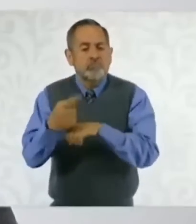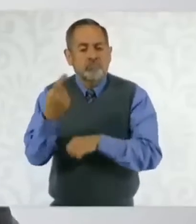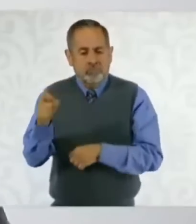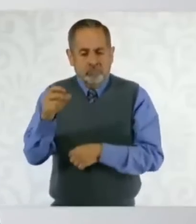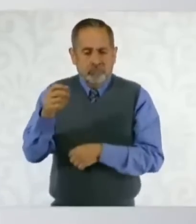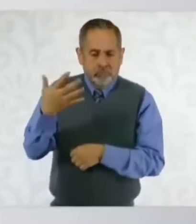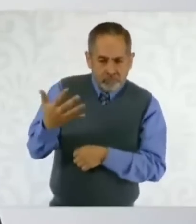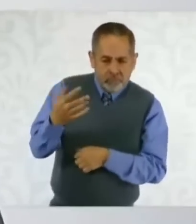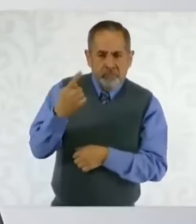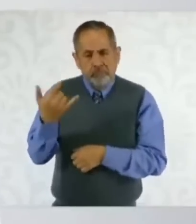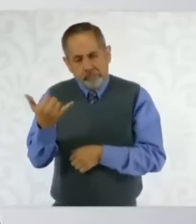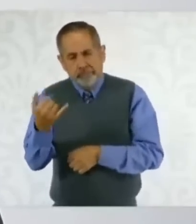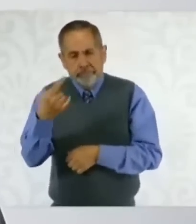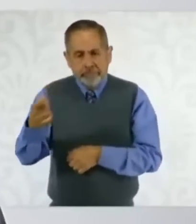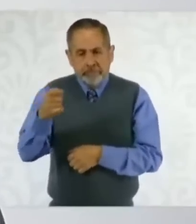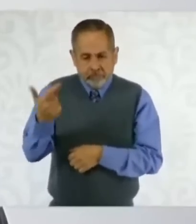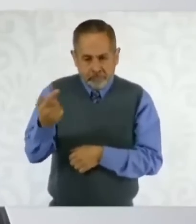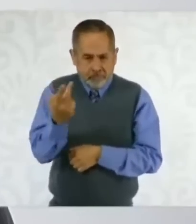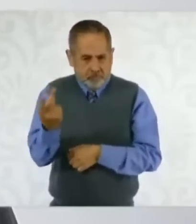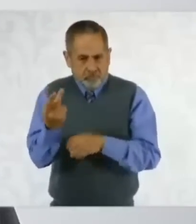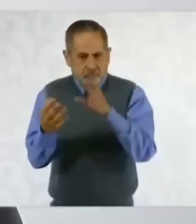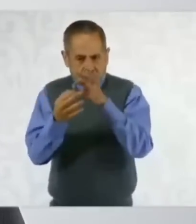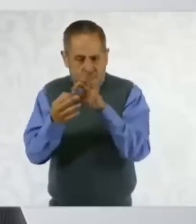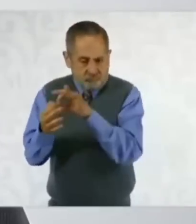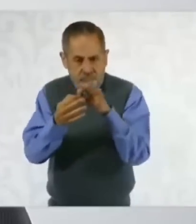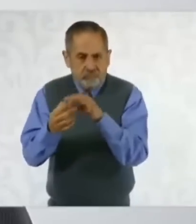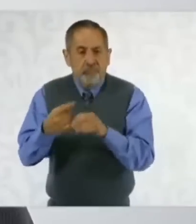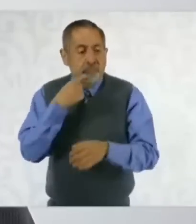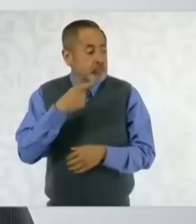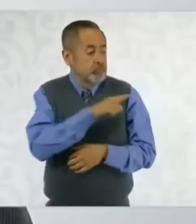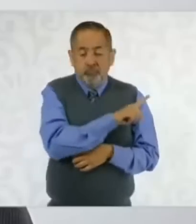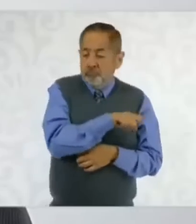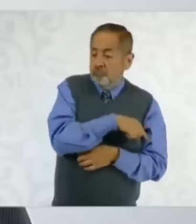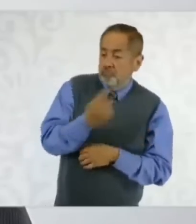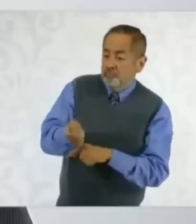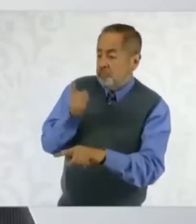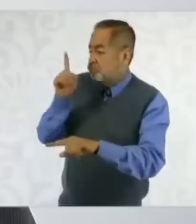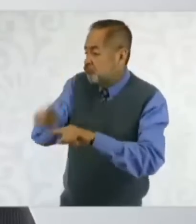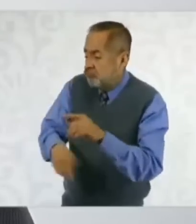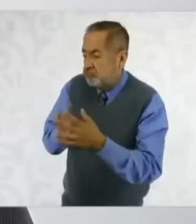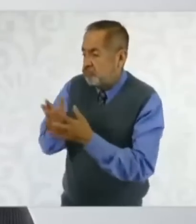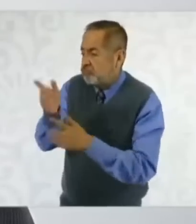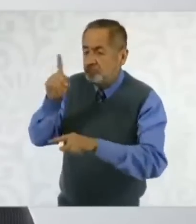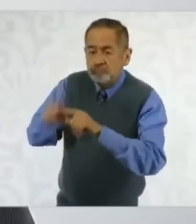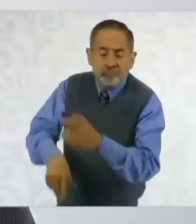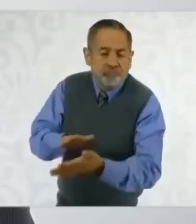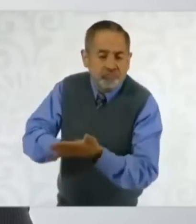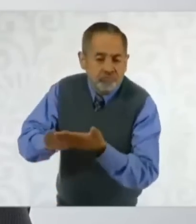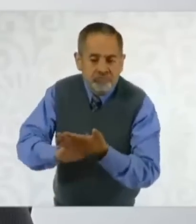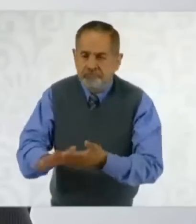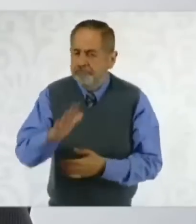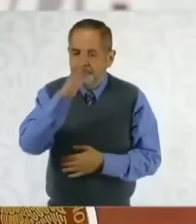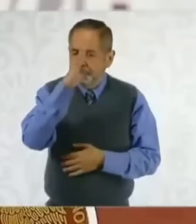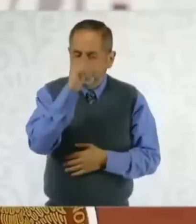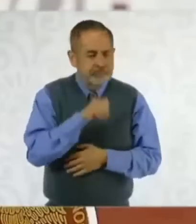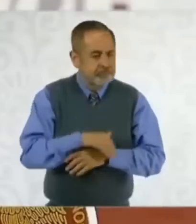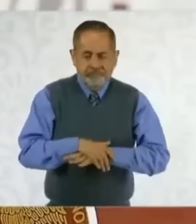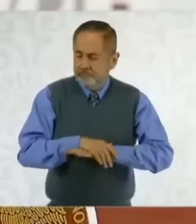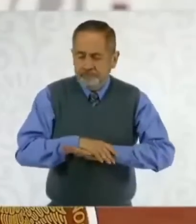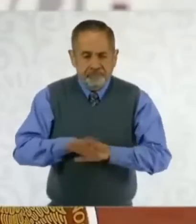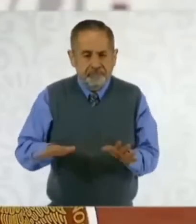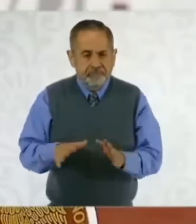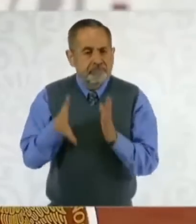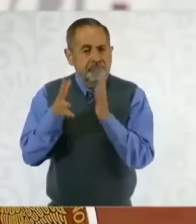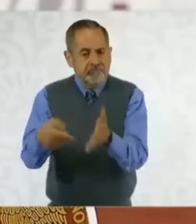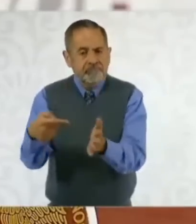las controversias y acciones de inconstitucionalidad. El principio que aplica a estos medios